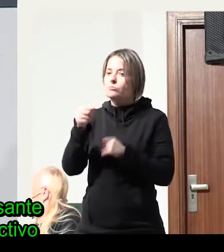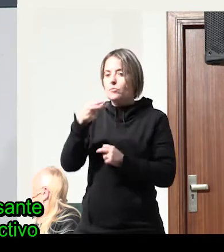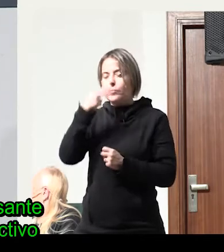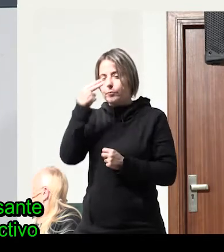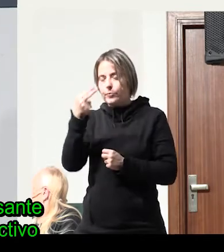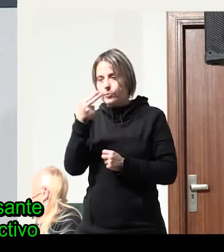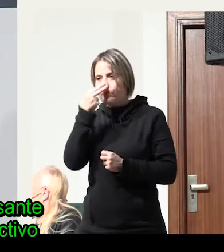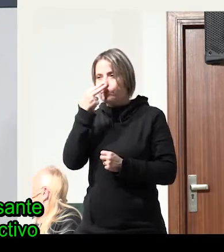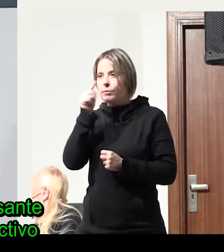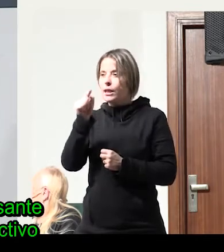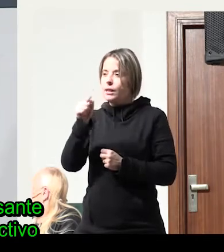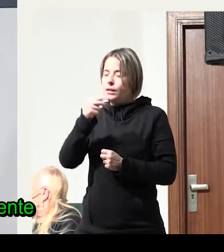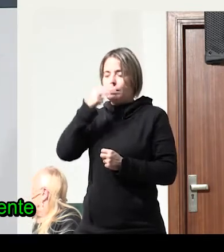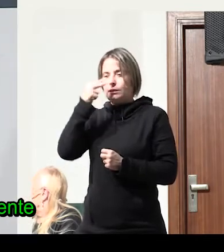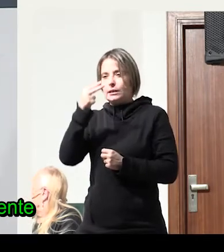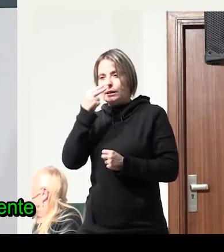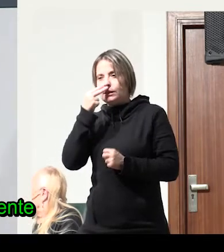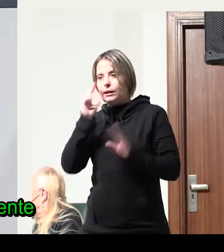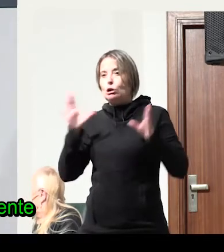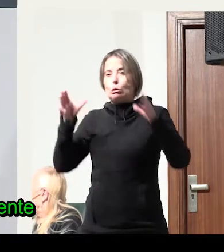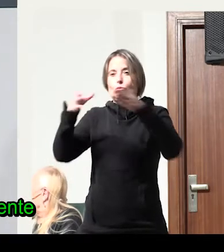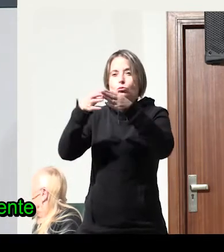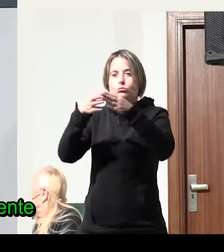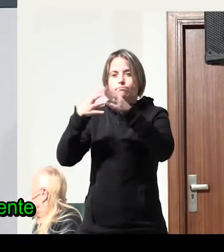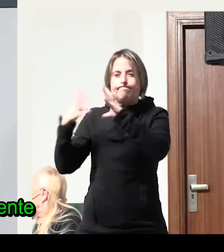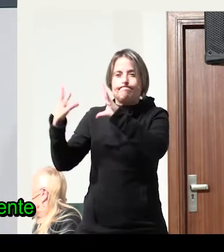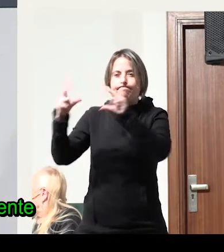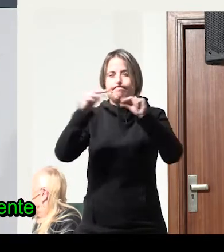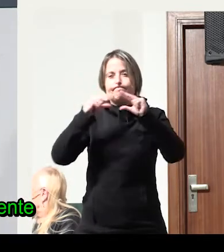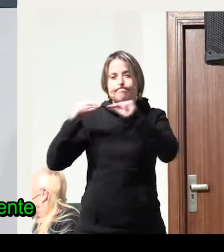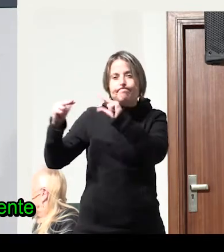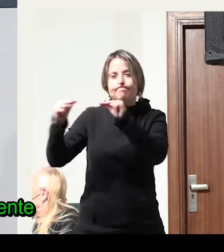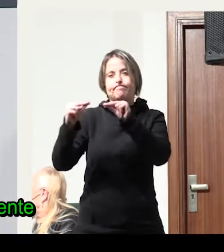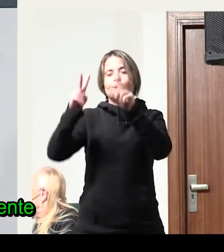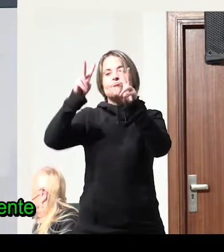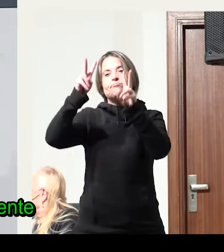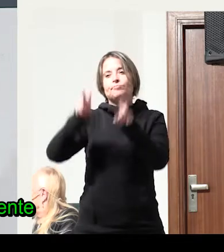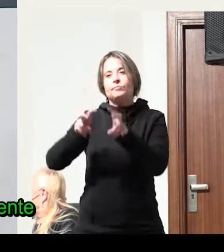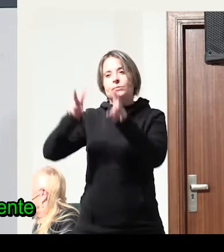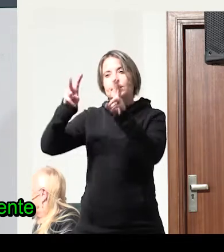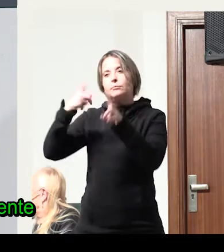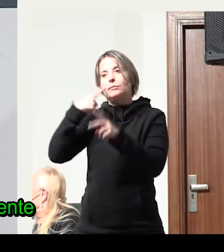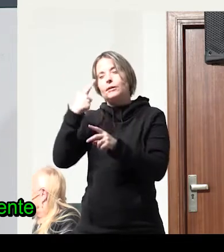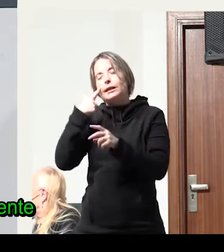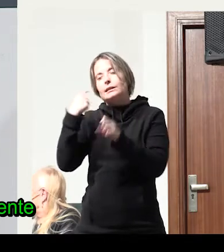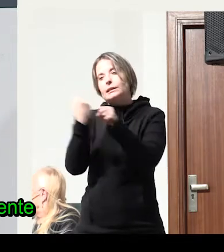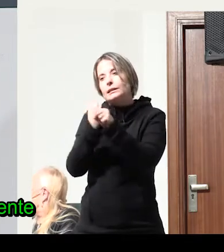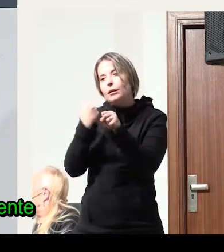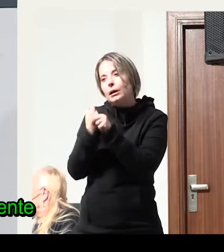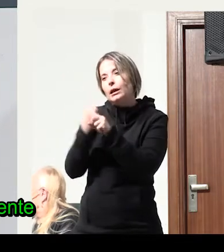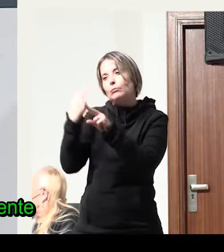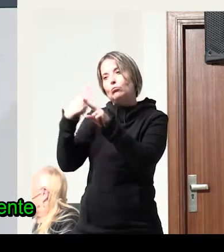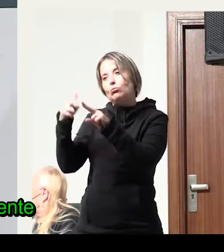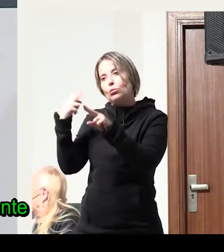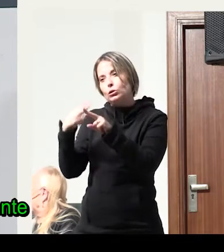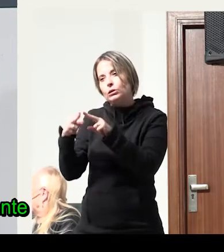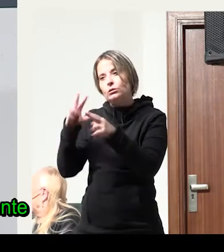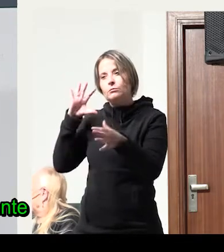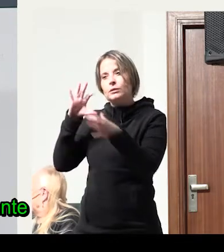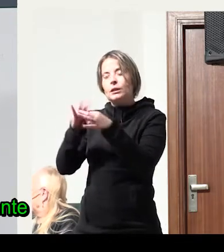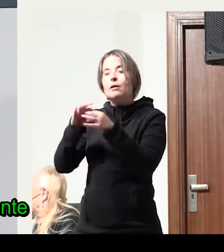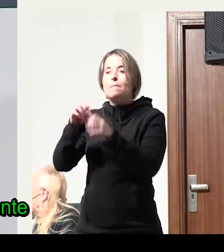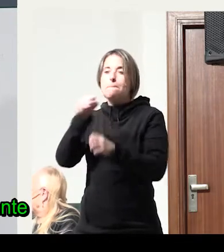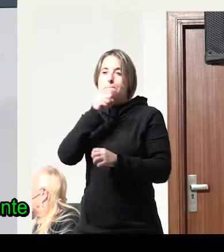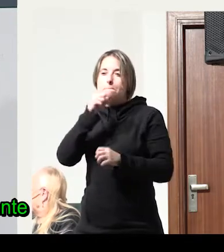hacer de un modo colectivo este tema de trabajar políticamente el tema de la vejez, ¿no? Entonces,